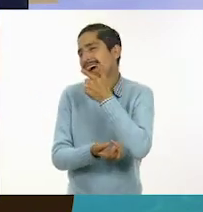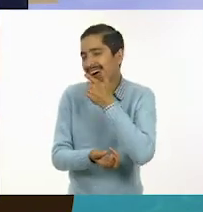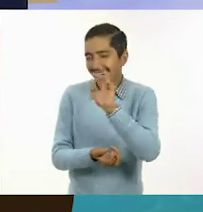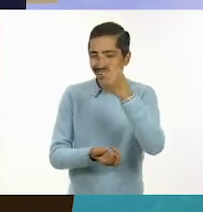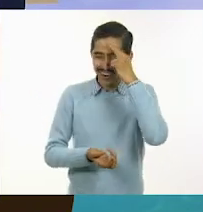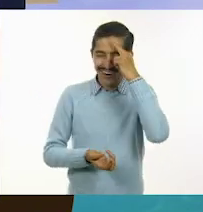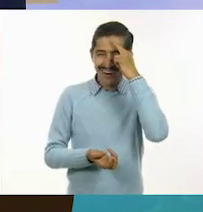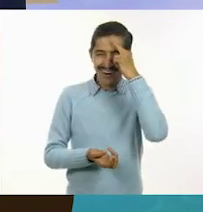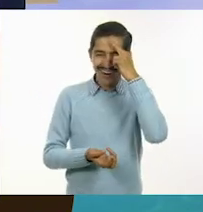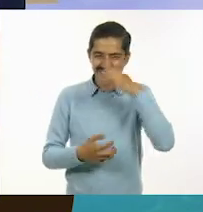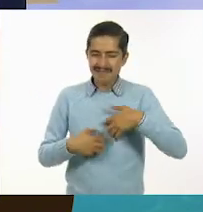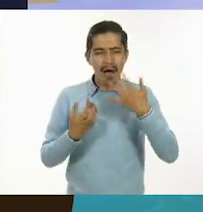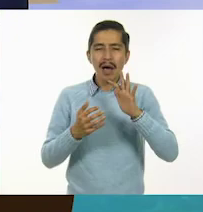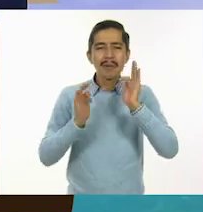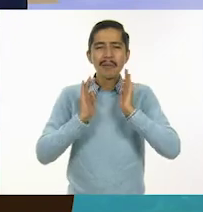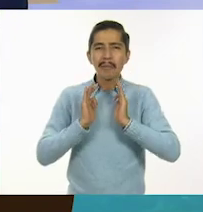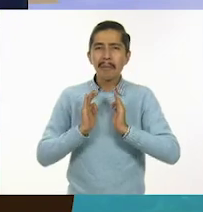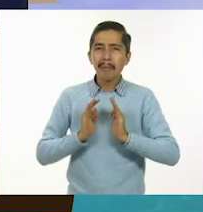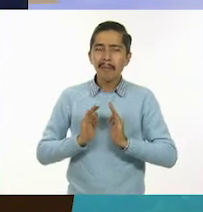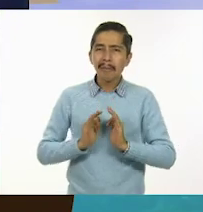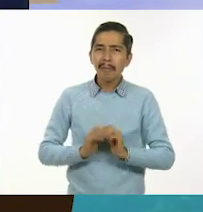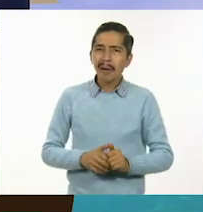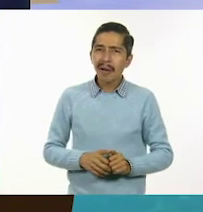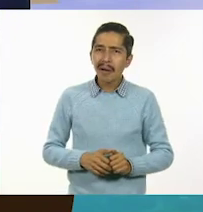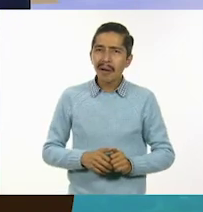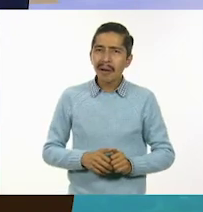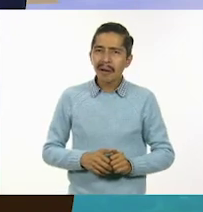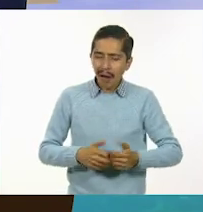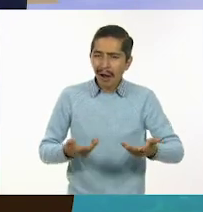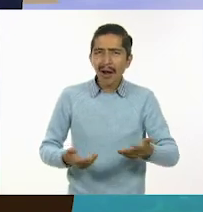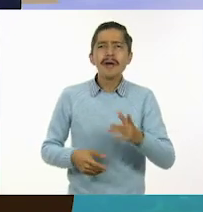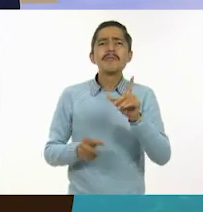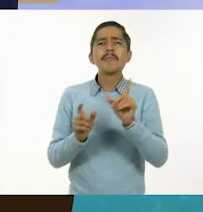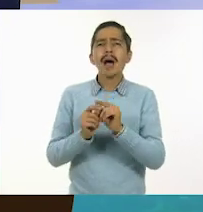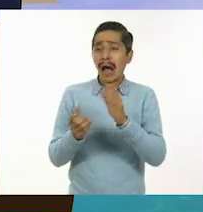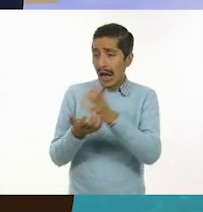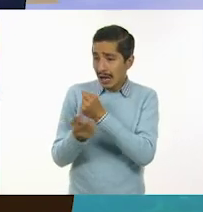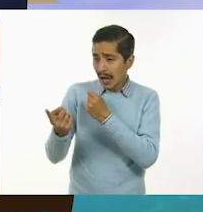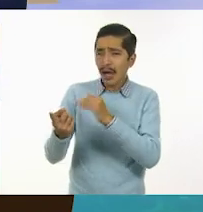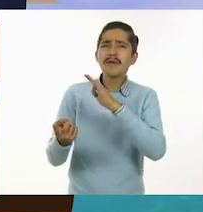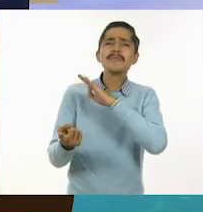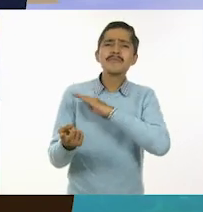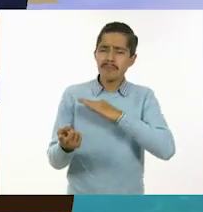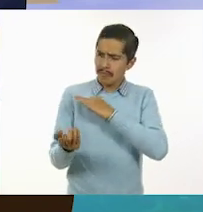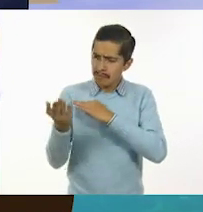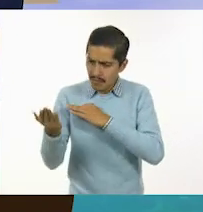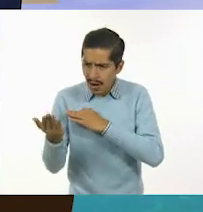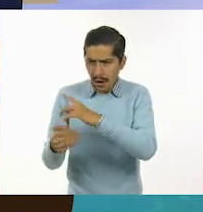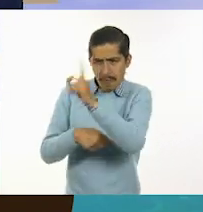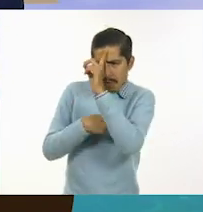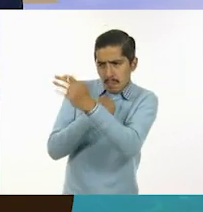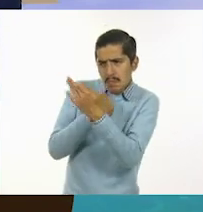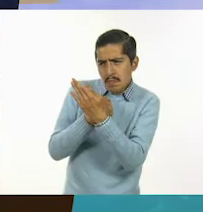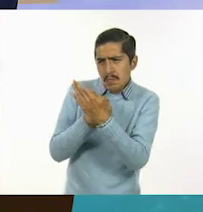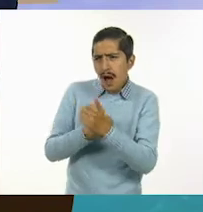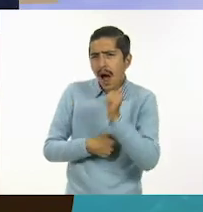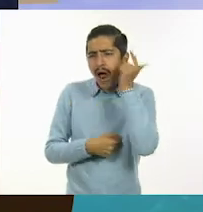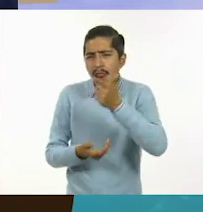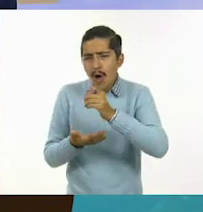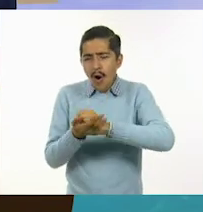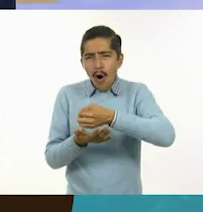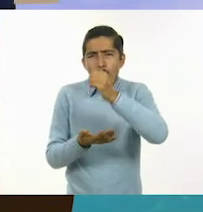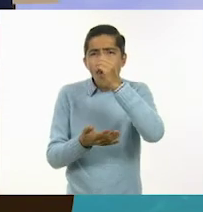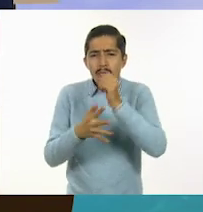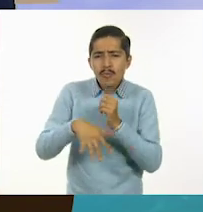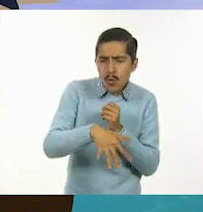se le bajó el enojo. Lo que hizo entonces fue felicitar al ganador y pedirle consejo para la próxima búsqueda del tesoro. ¡Oye,